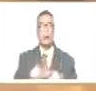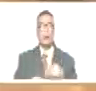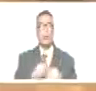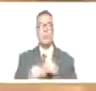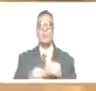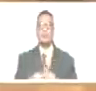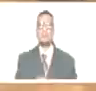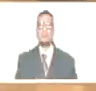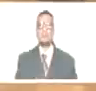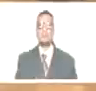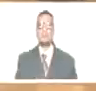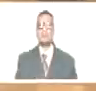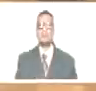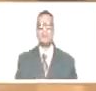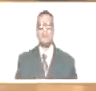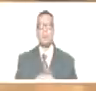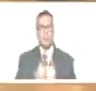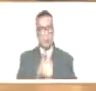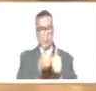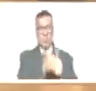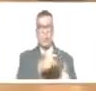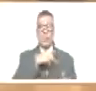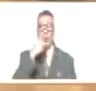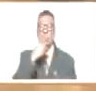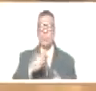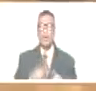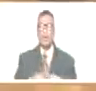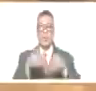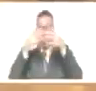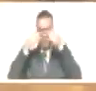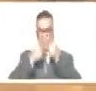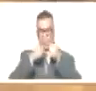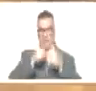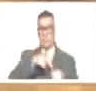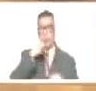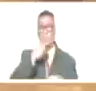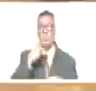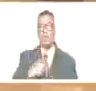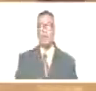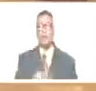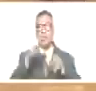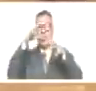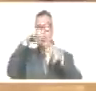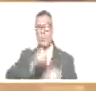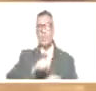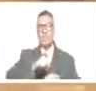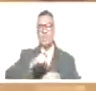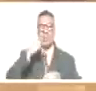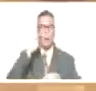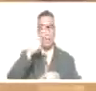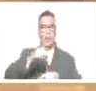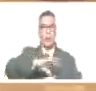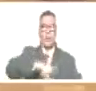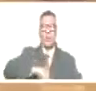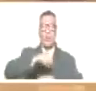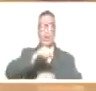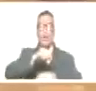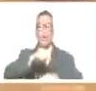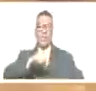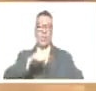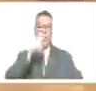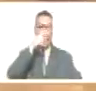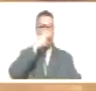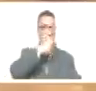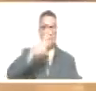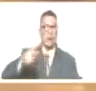en perseguidos políticos, en presos políticos, cuando son capturados robándole la plata al pueblo. O se van para el